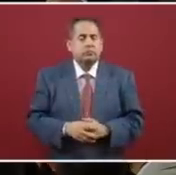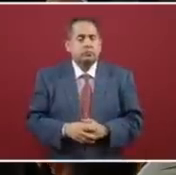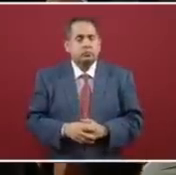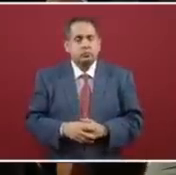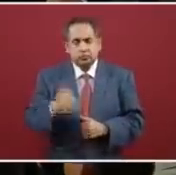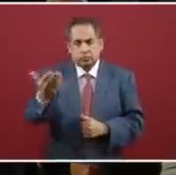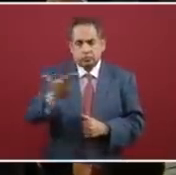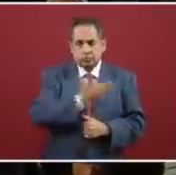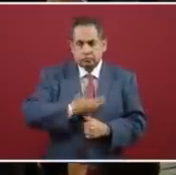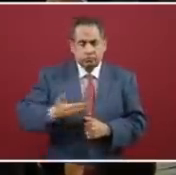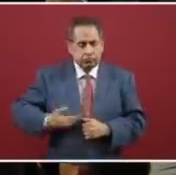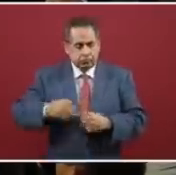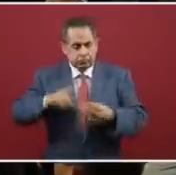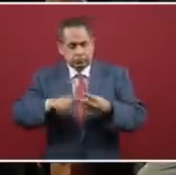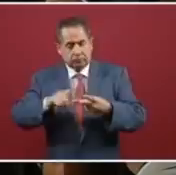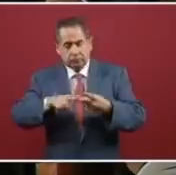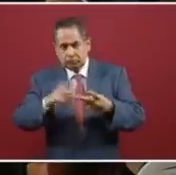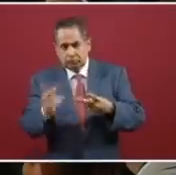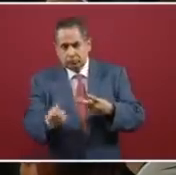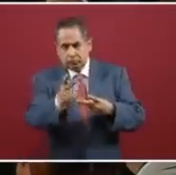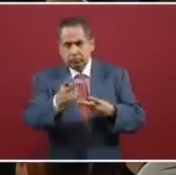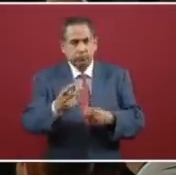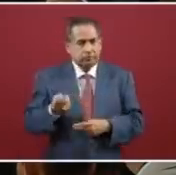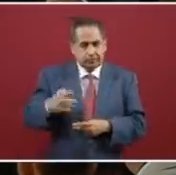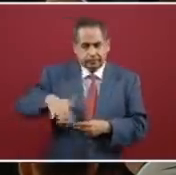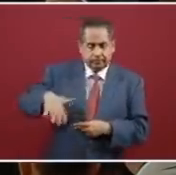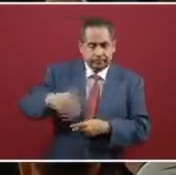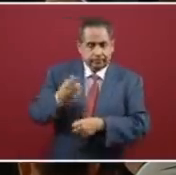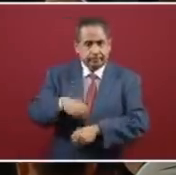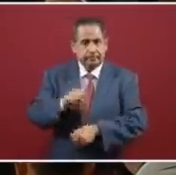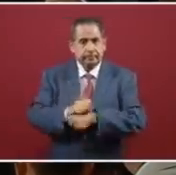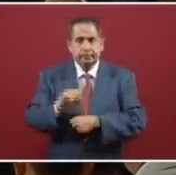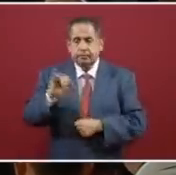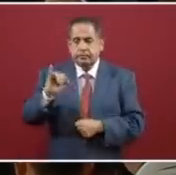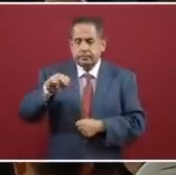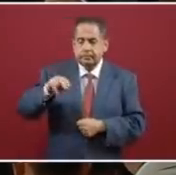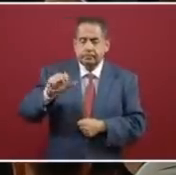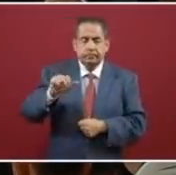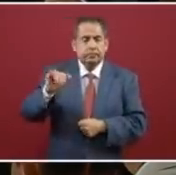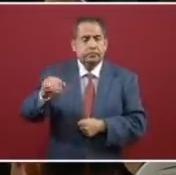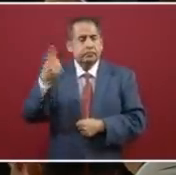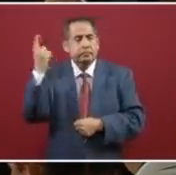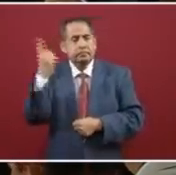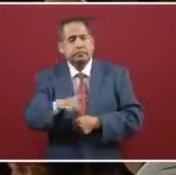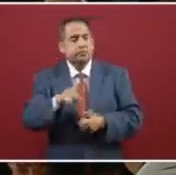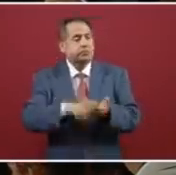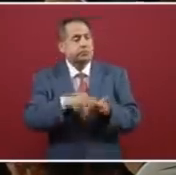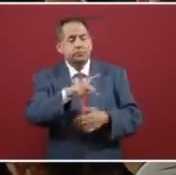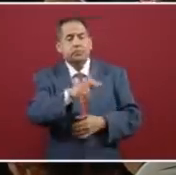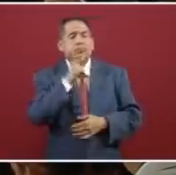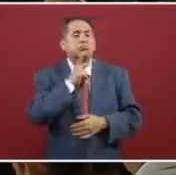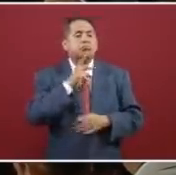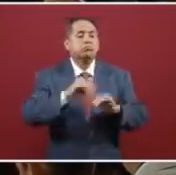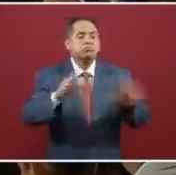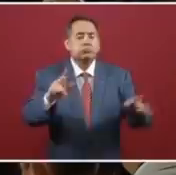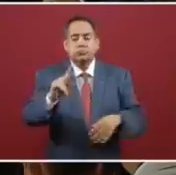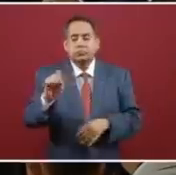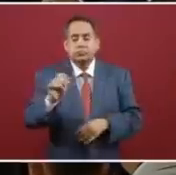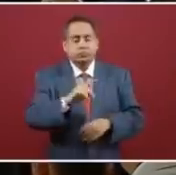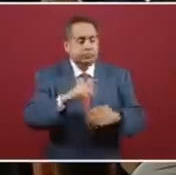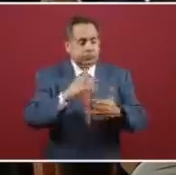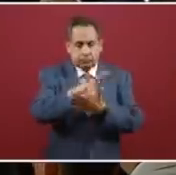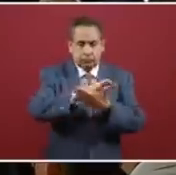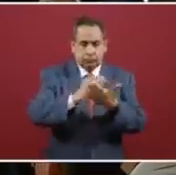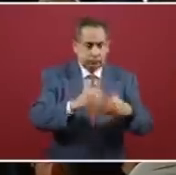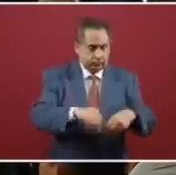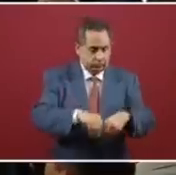una segunda pregunta esta semana el inai ordena petróleos méxicanos transparentar los contratos